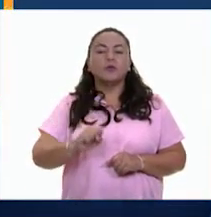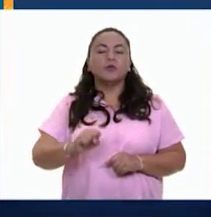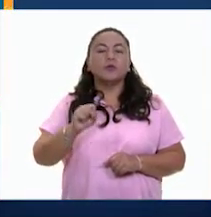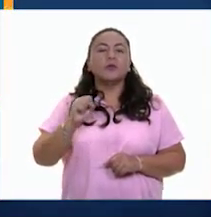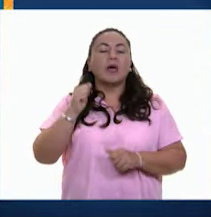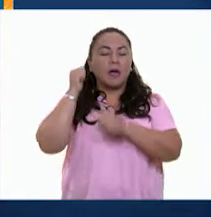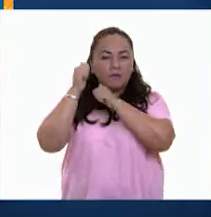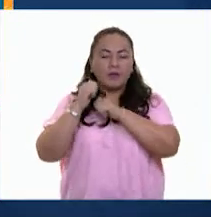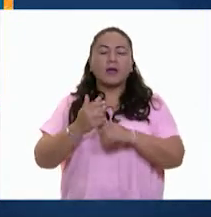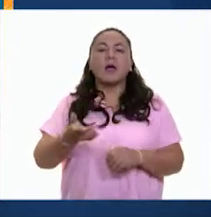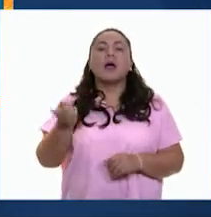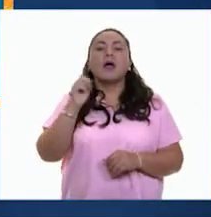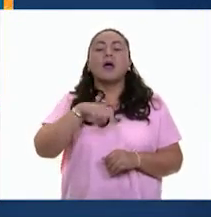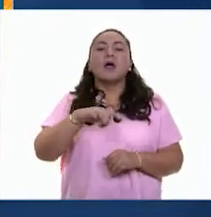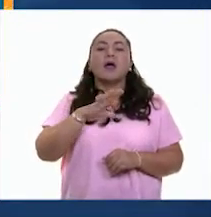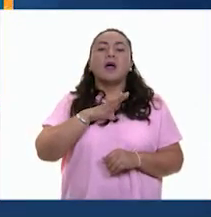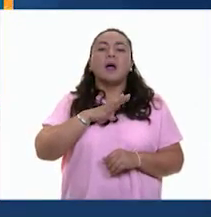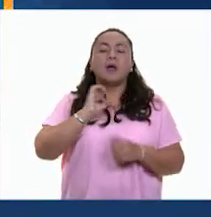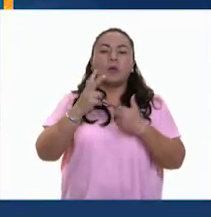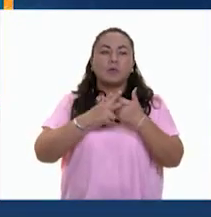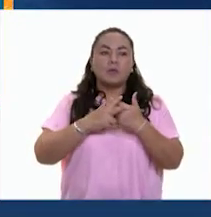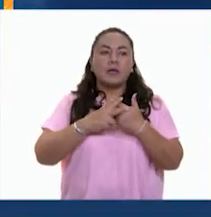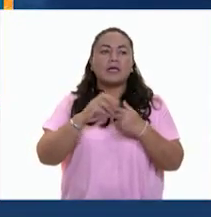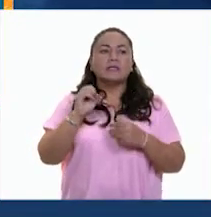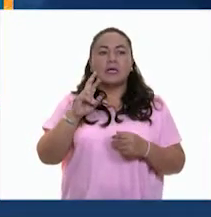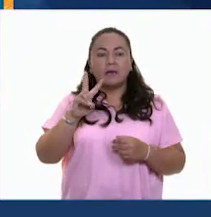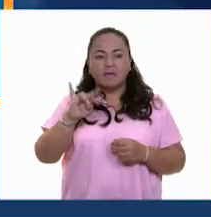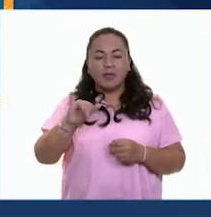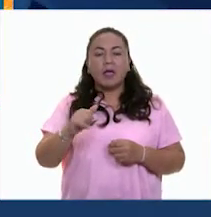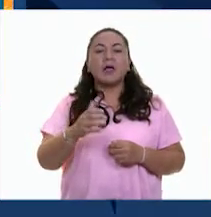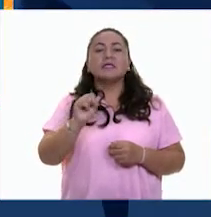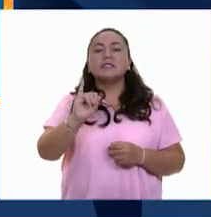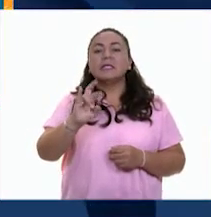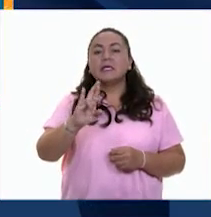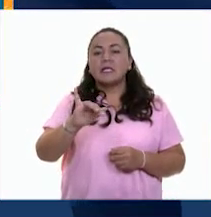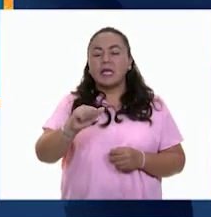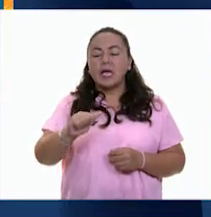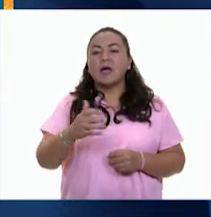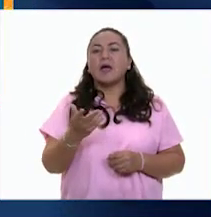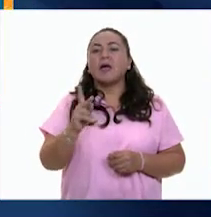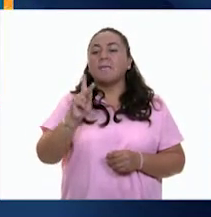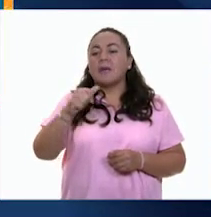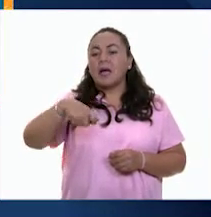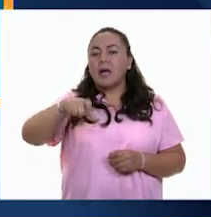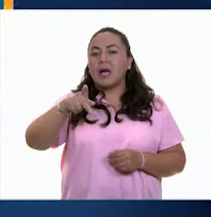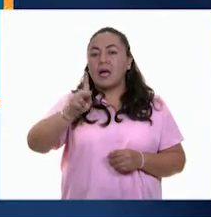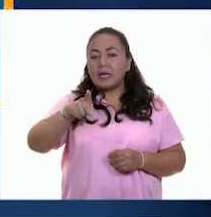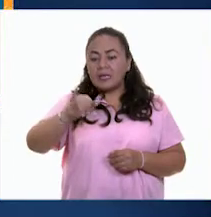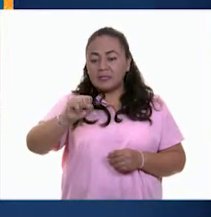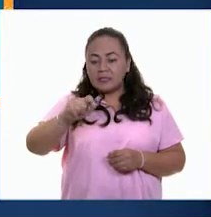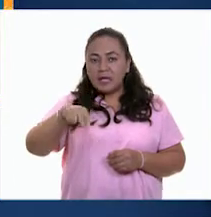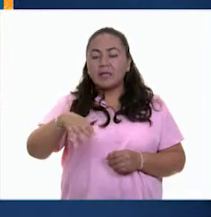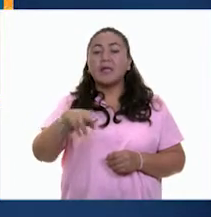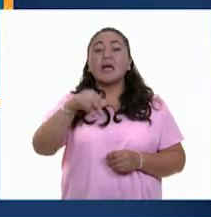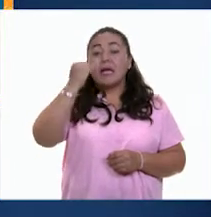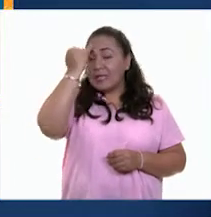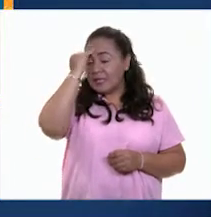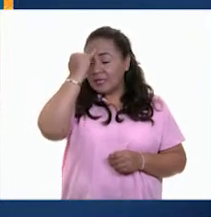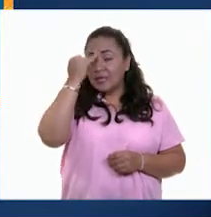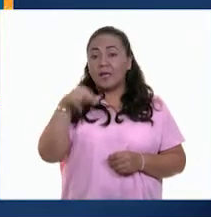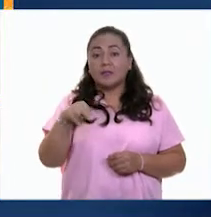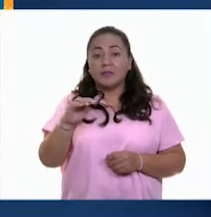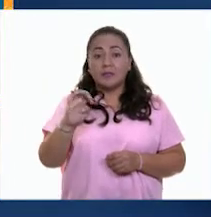En Europa está Serbia. Y en Asia está Siria, Pakistán, India, Nepal y